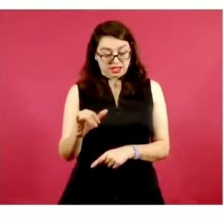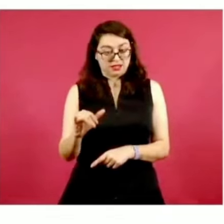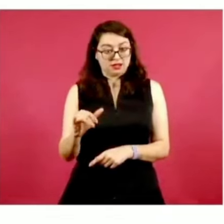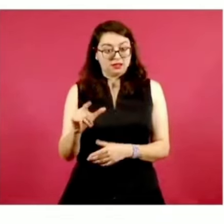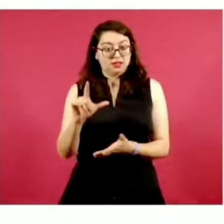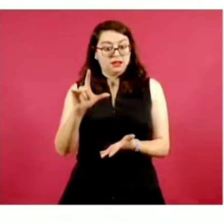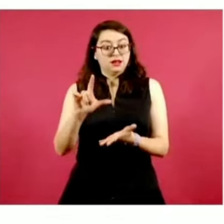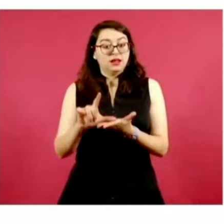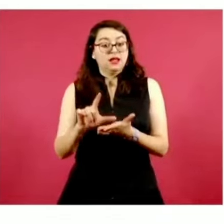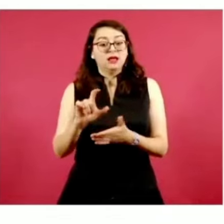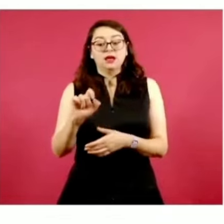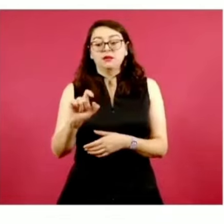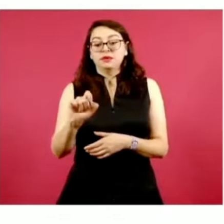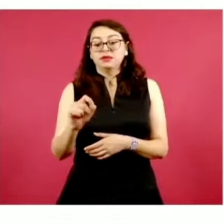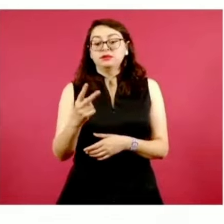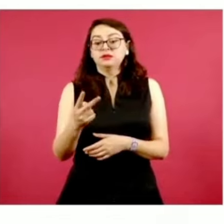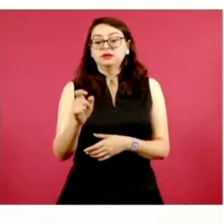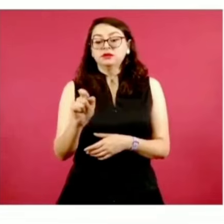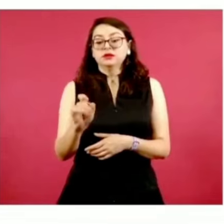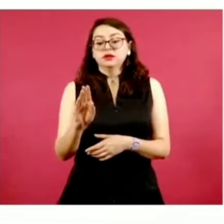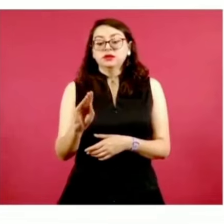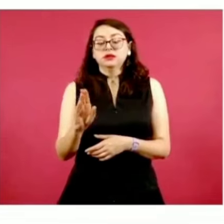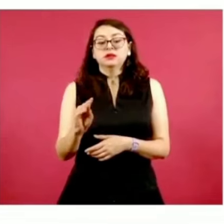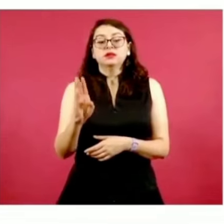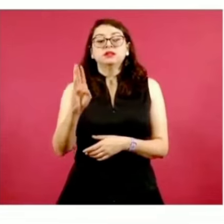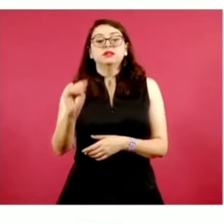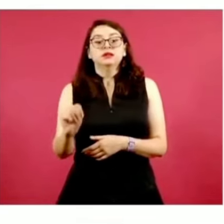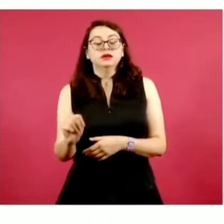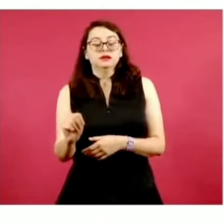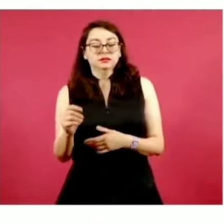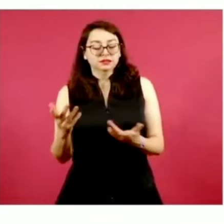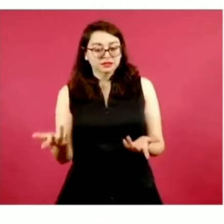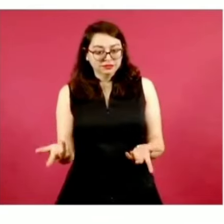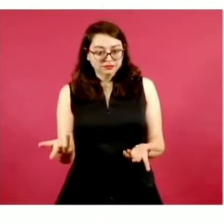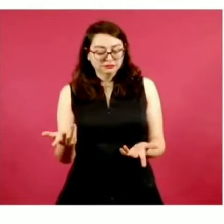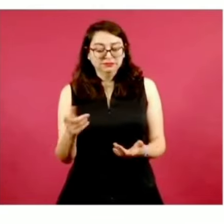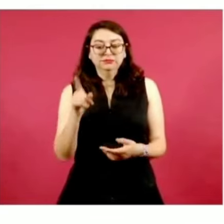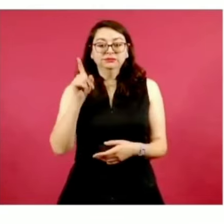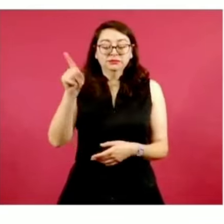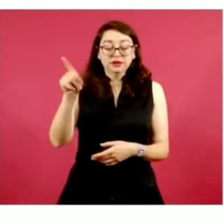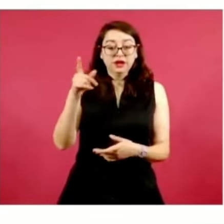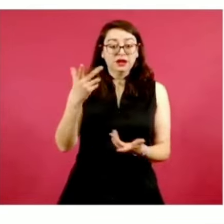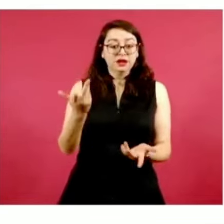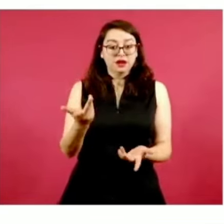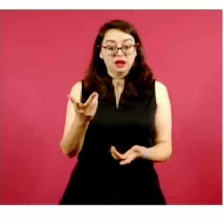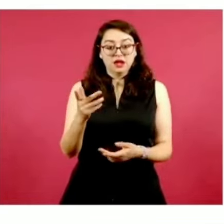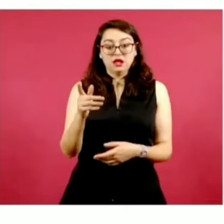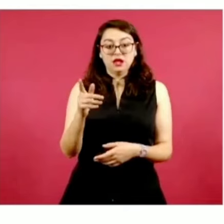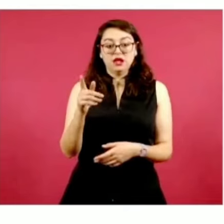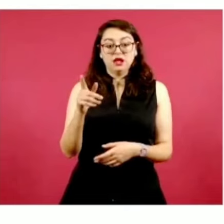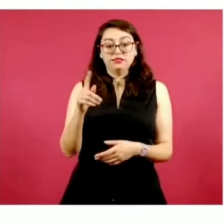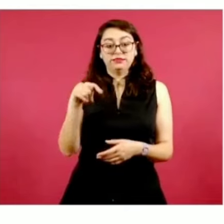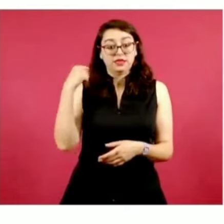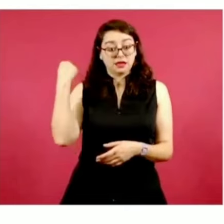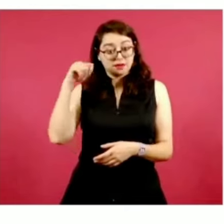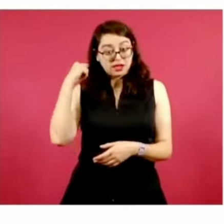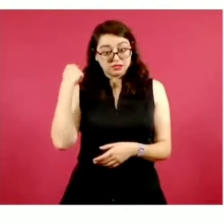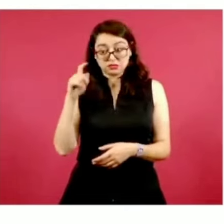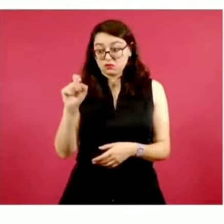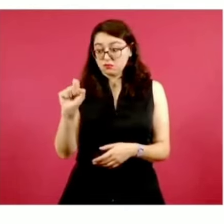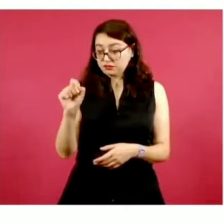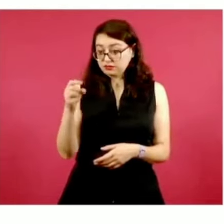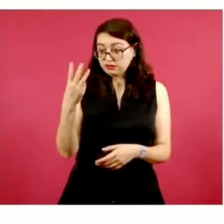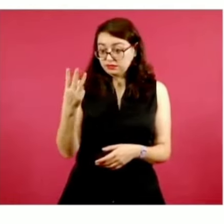en 22,99 Pemex en Torreón 23es 10 centavos repsol en teapa Tabasco en